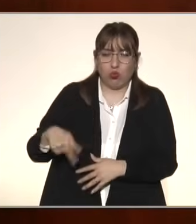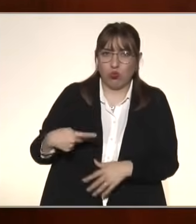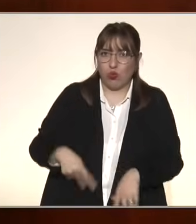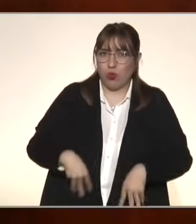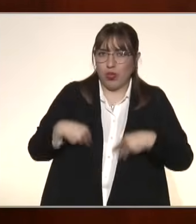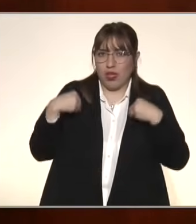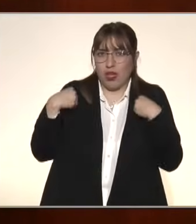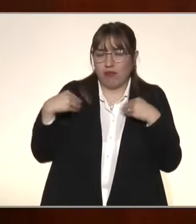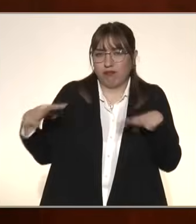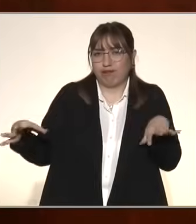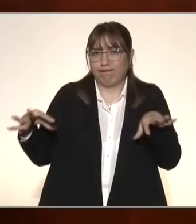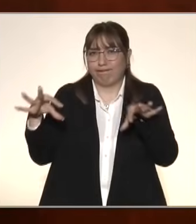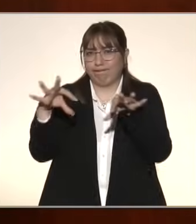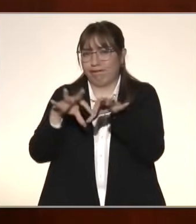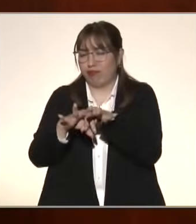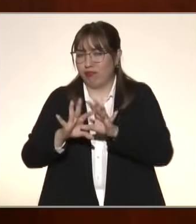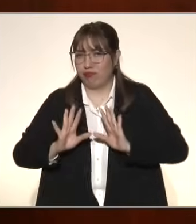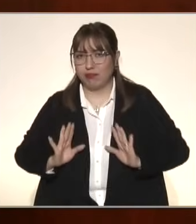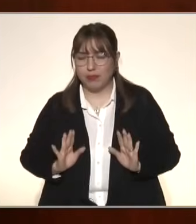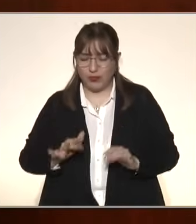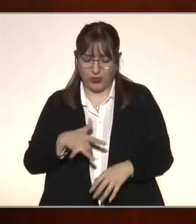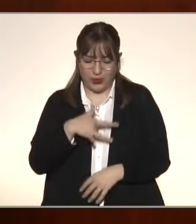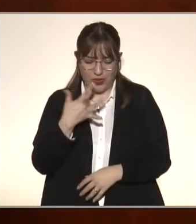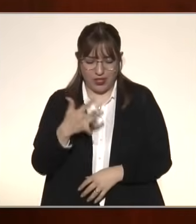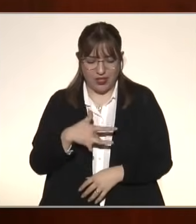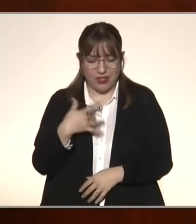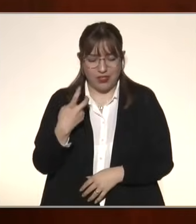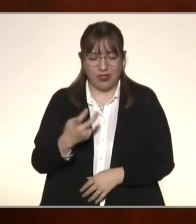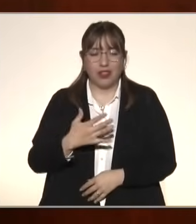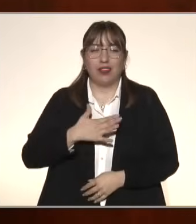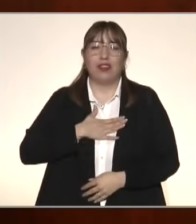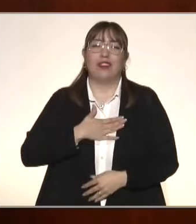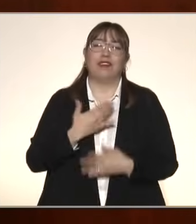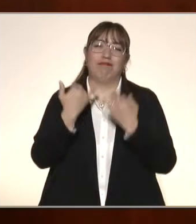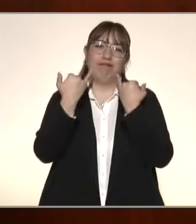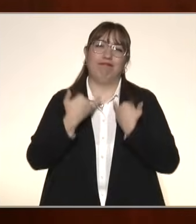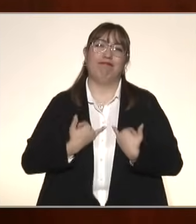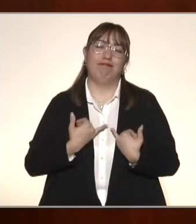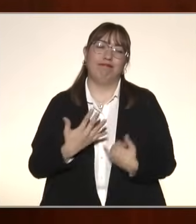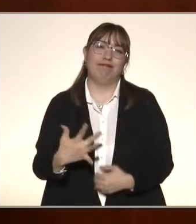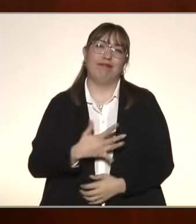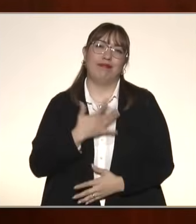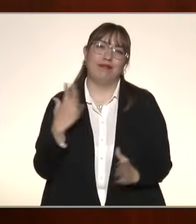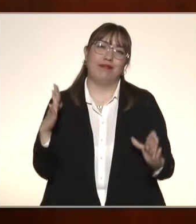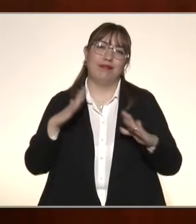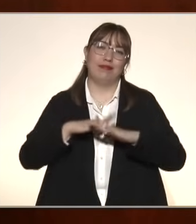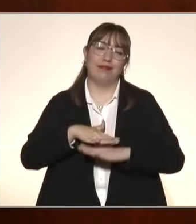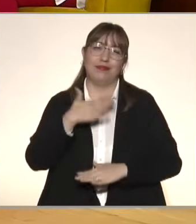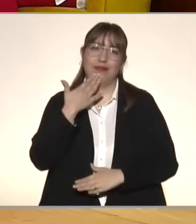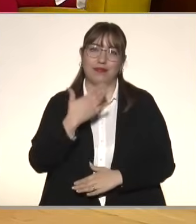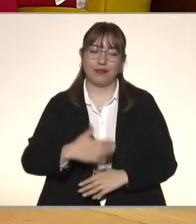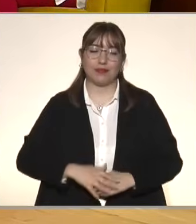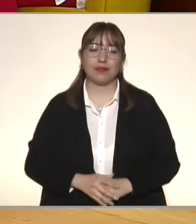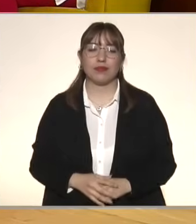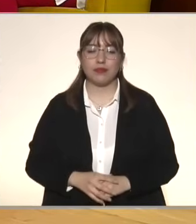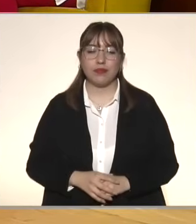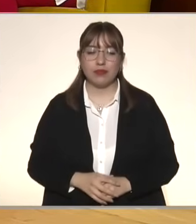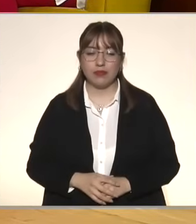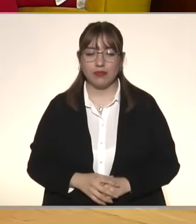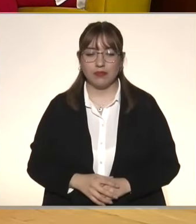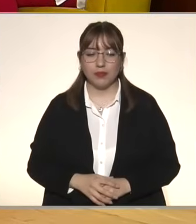historia familiar, y que lo sienta yo como gentil hacia mí. Creo que esa es una frase importante, decir, esto me es